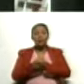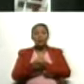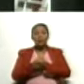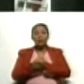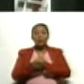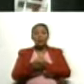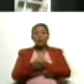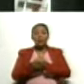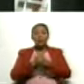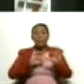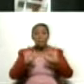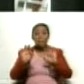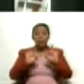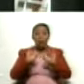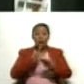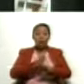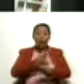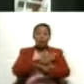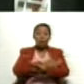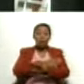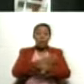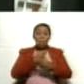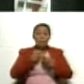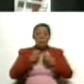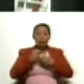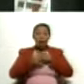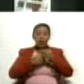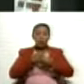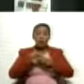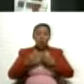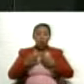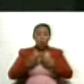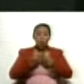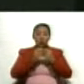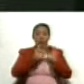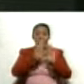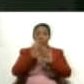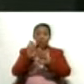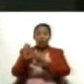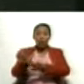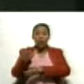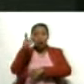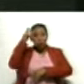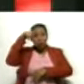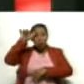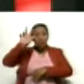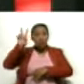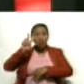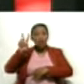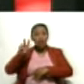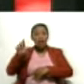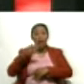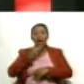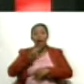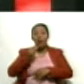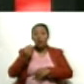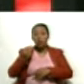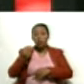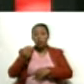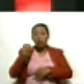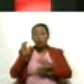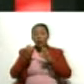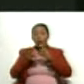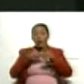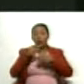responsablemente, prepararnos para acompañar a todos los venezolanos que quieran ir a votar. Se le ha dado tarea específica a la juventud, al